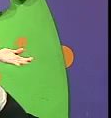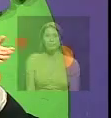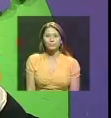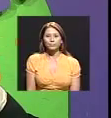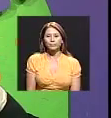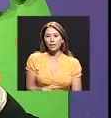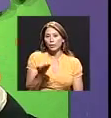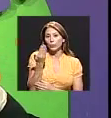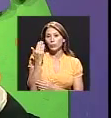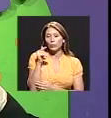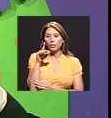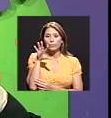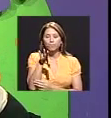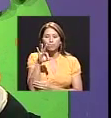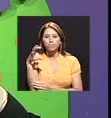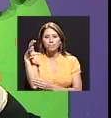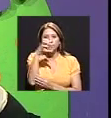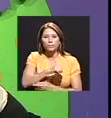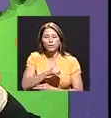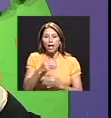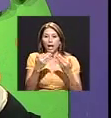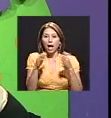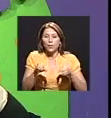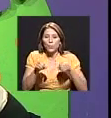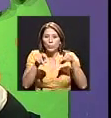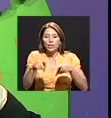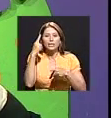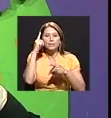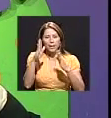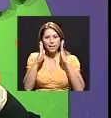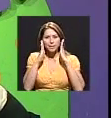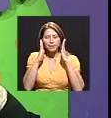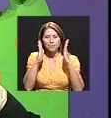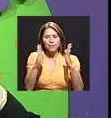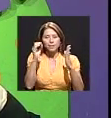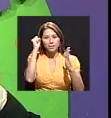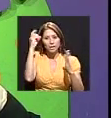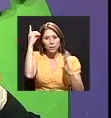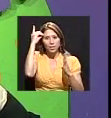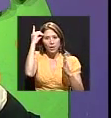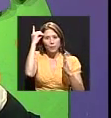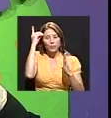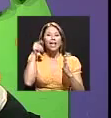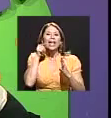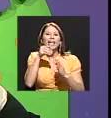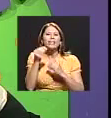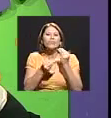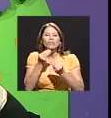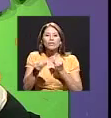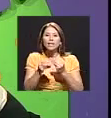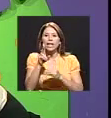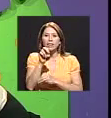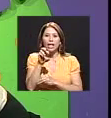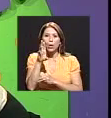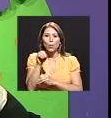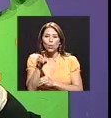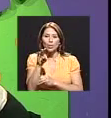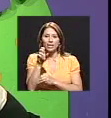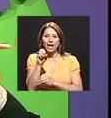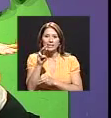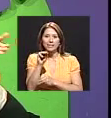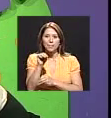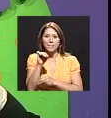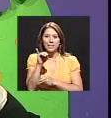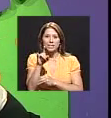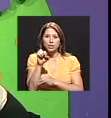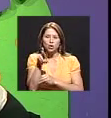Un reciente descubrimiento abre las puertas a un tratamiento para el síndrome de Down. La clave reside en un neurotransmisor que